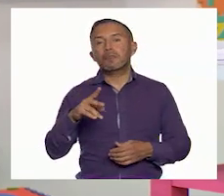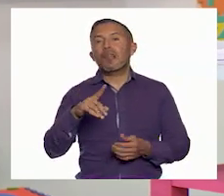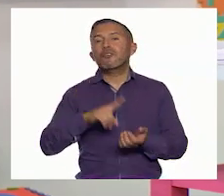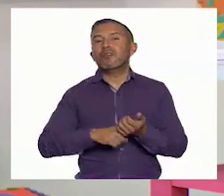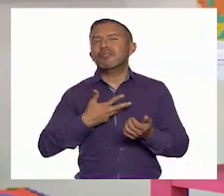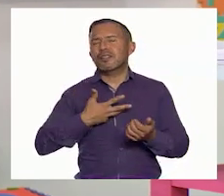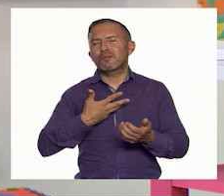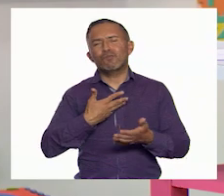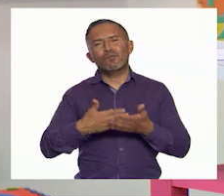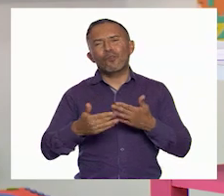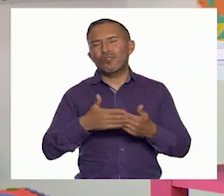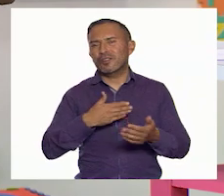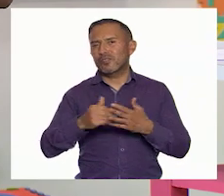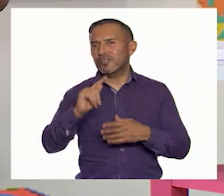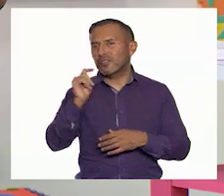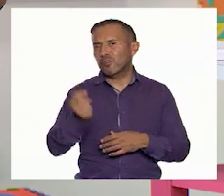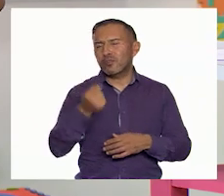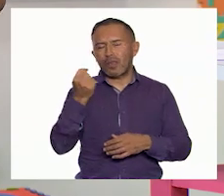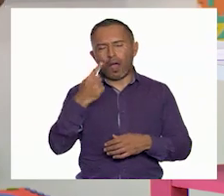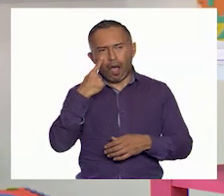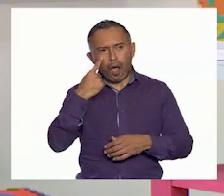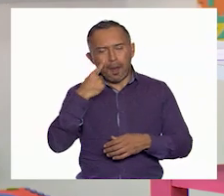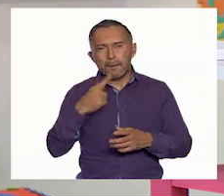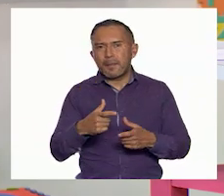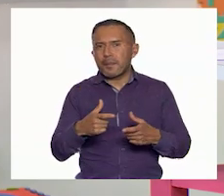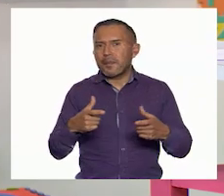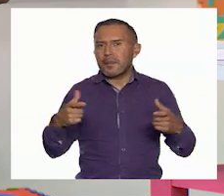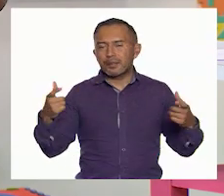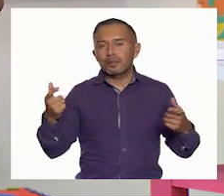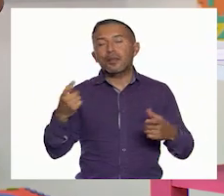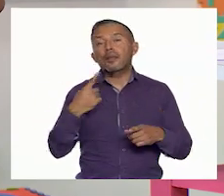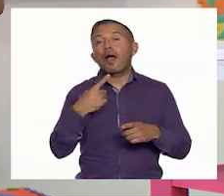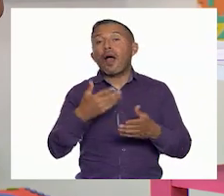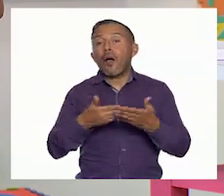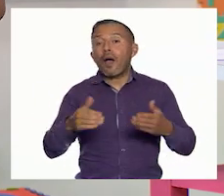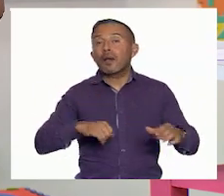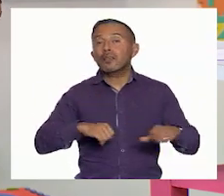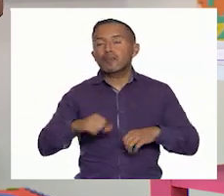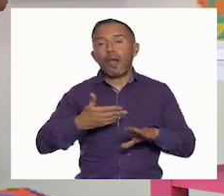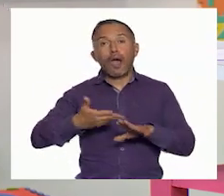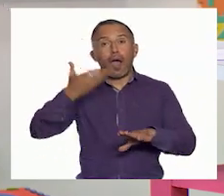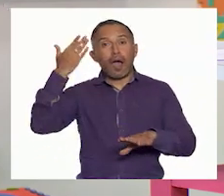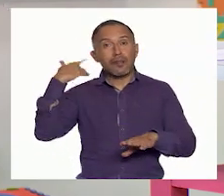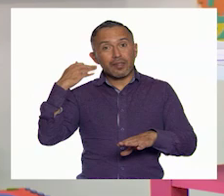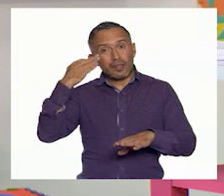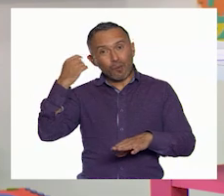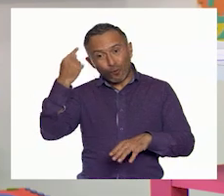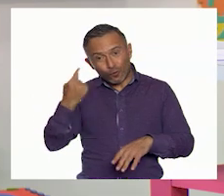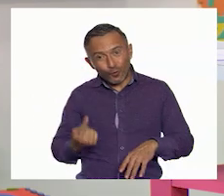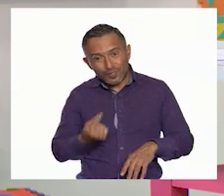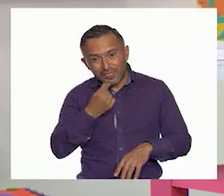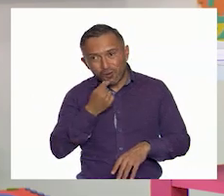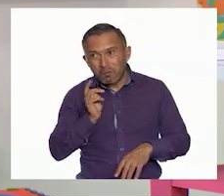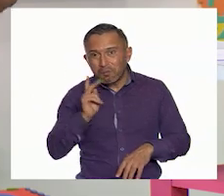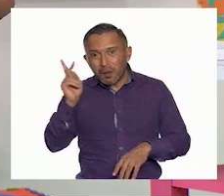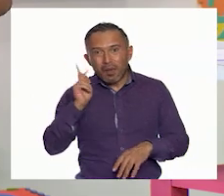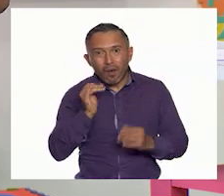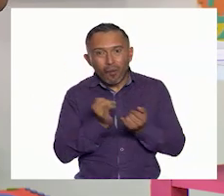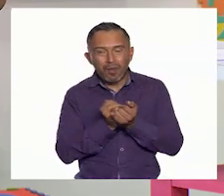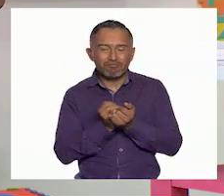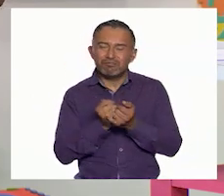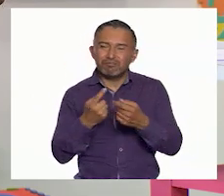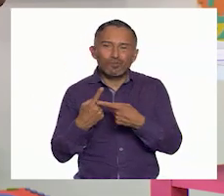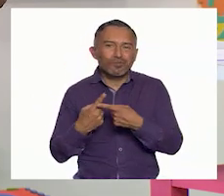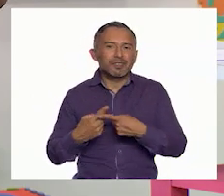de tecnología y nuestras actividades son muy diferentes a las actividades recreativas que hacían las personas mayores cuando eran